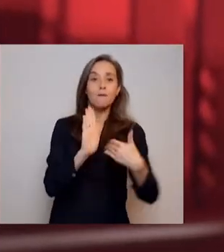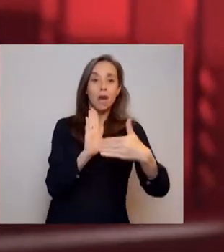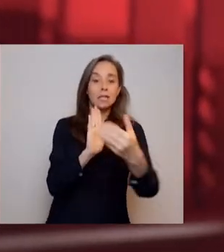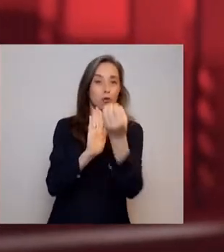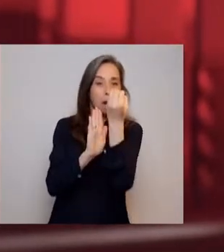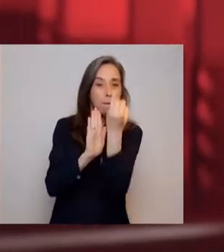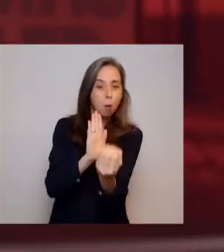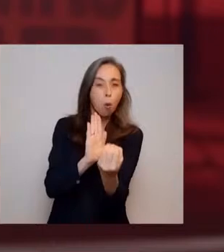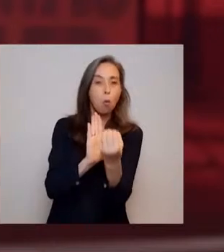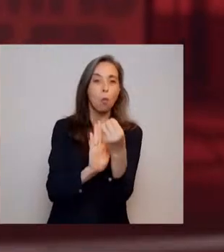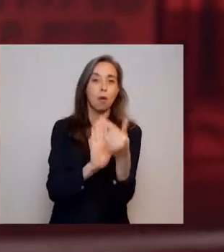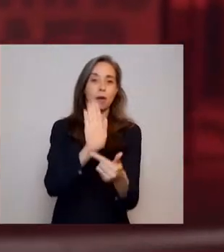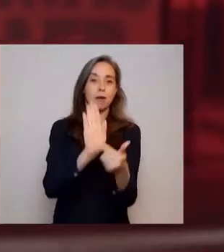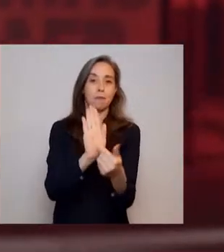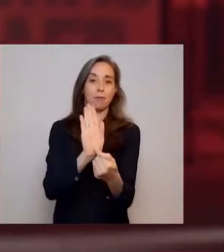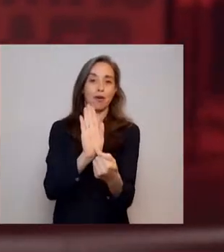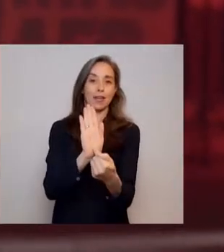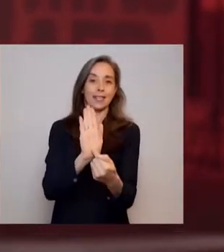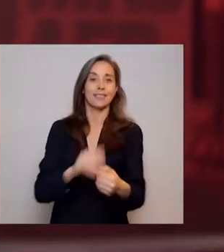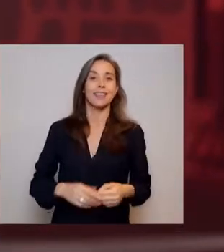muy buena política